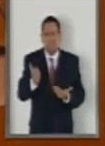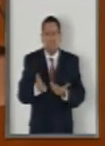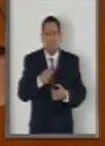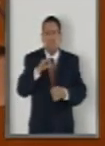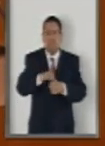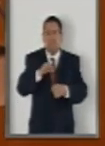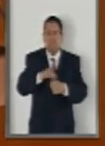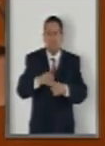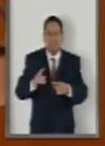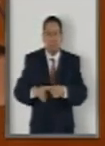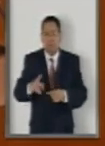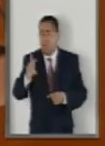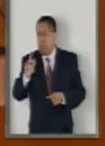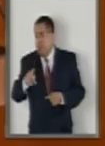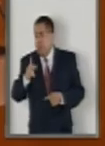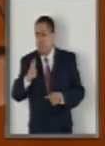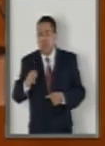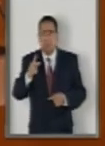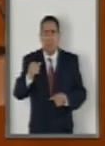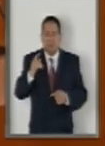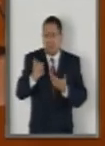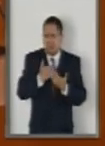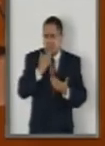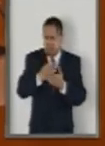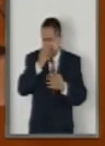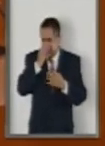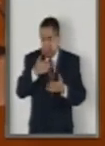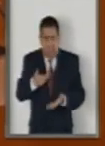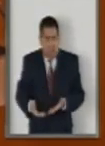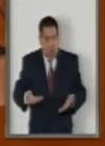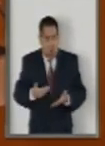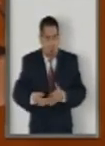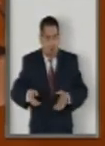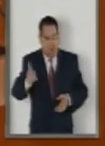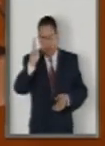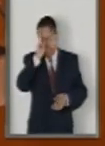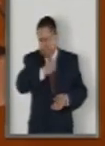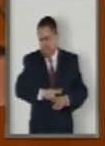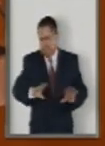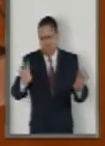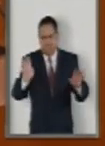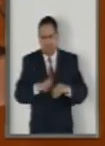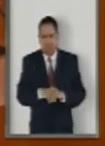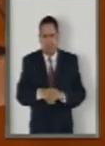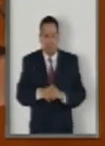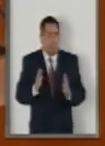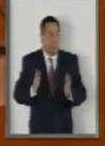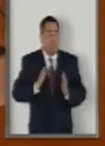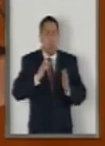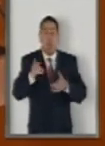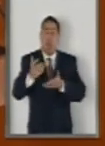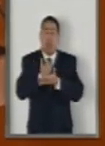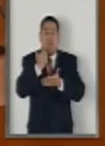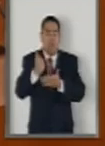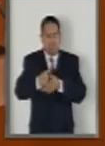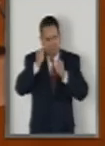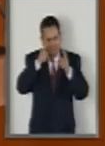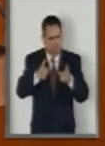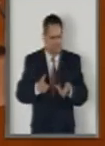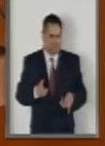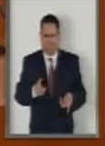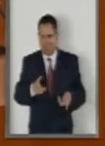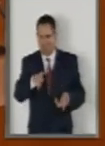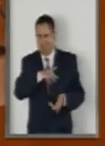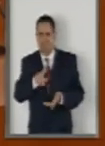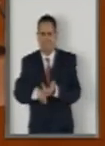del PRD en la elección pasada, y ahora esta gran confusión o sorpresas de triunfos que están